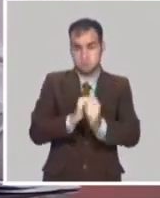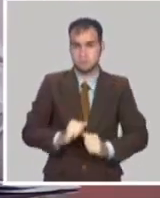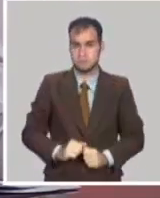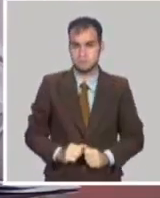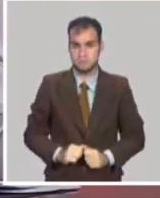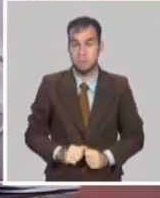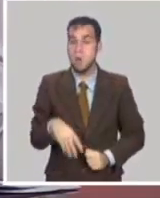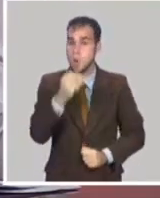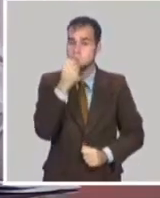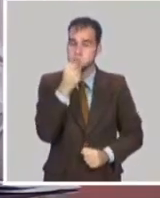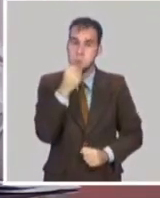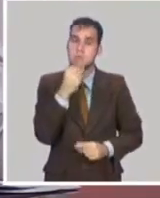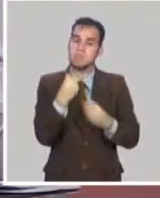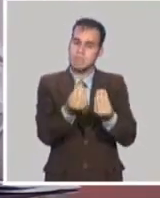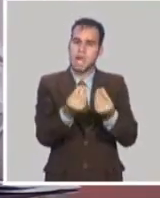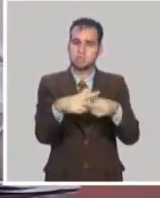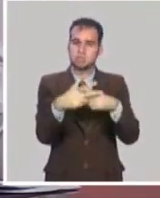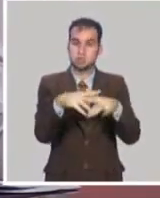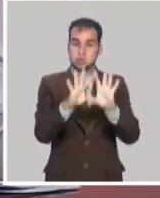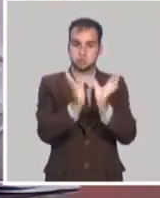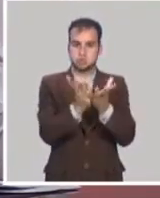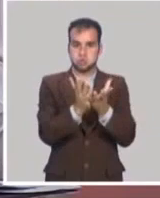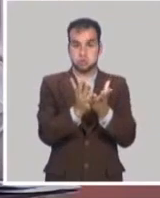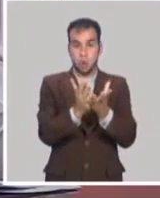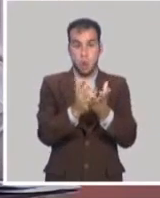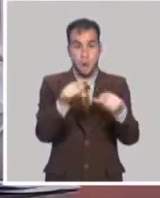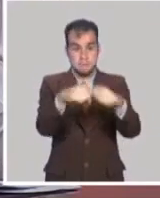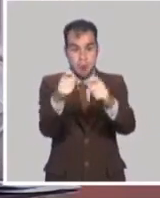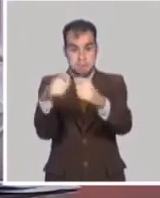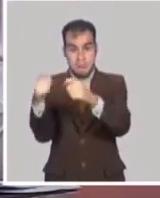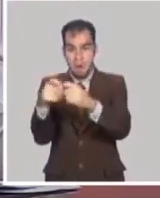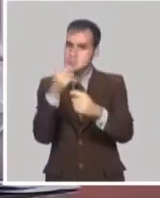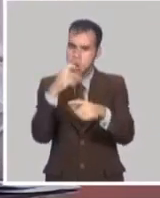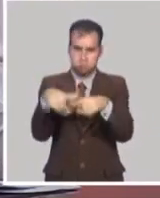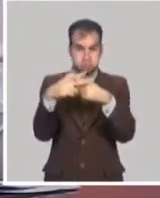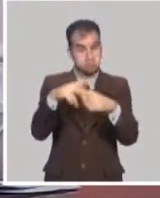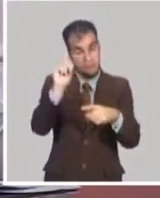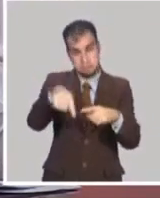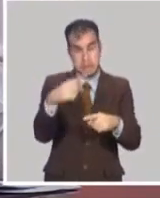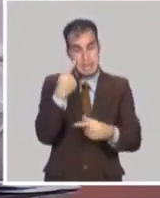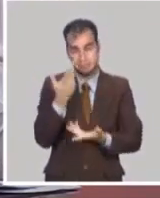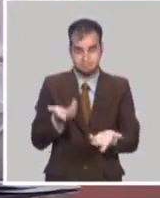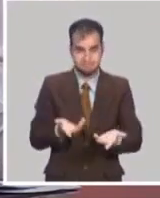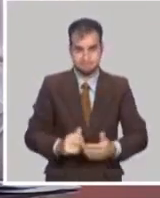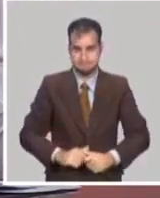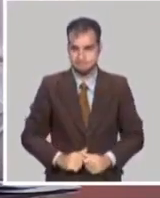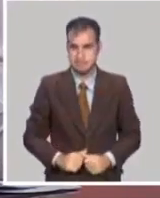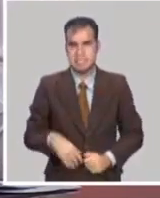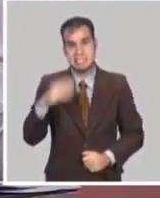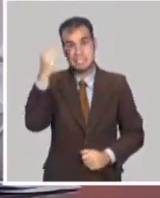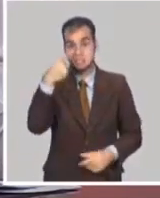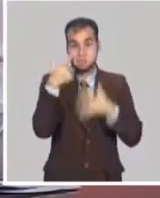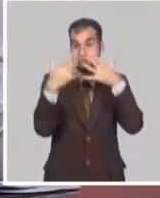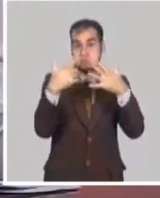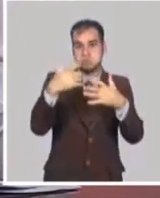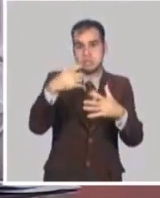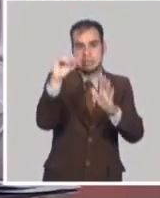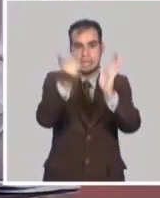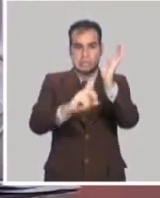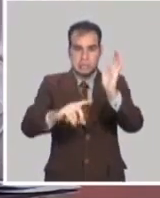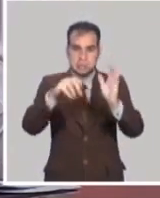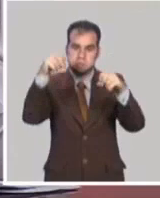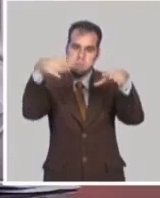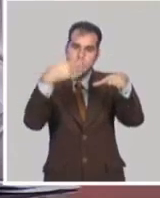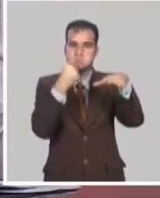solucionar en el menor tiempo estas averías nosotros sabemos lo sensible que es el servicio eléctrico a la población